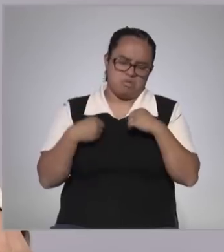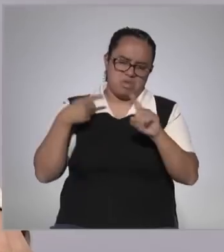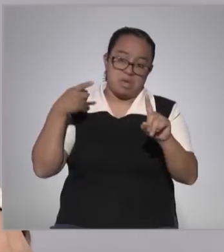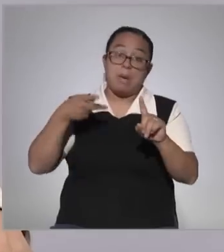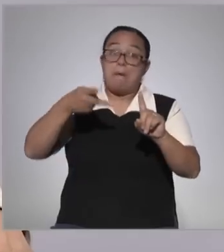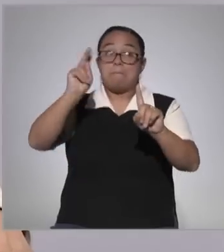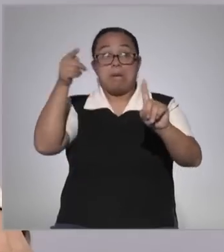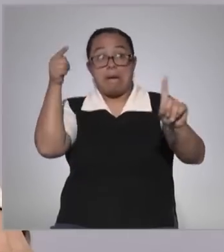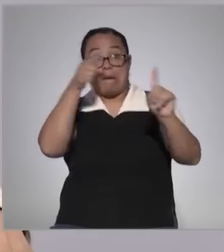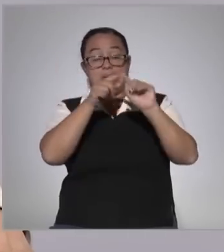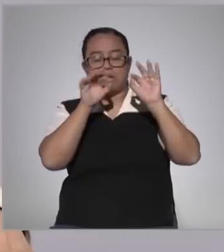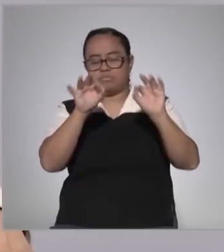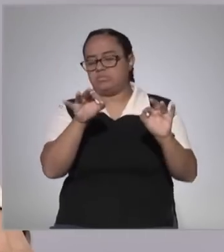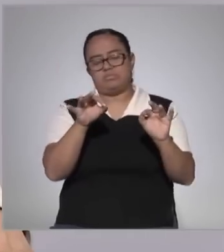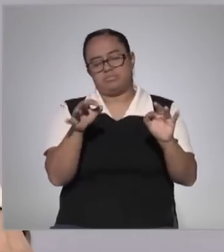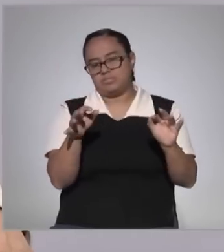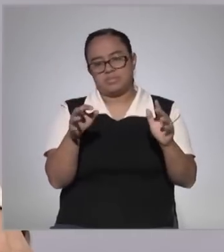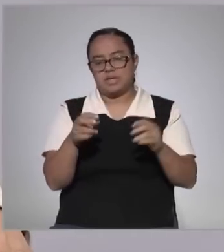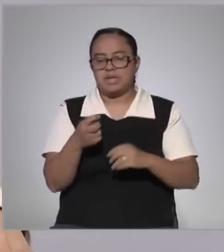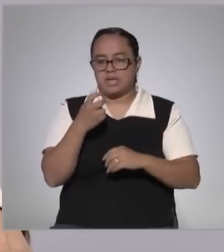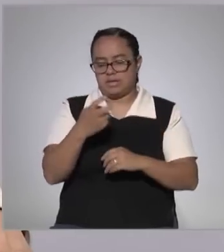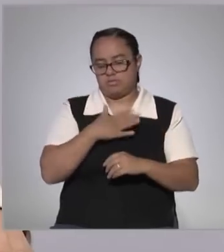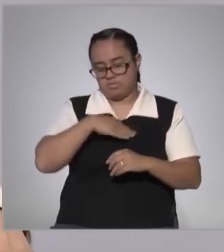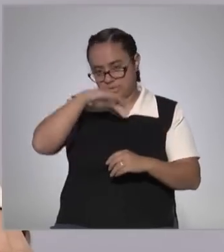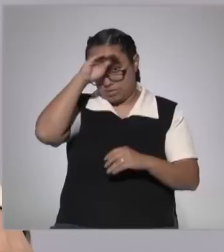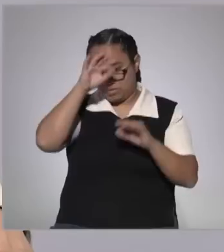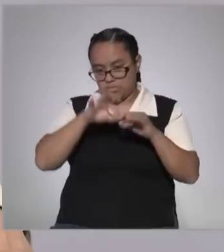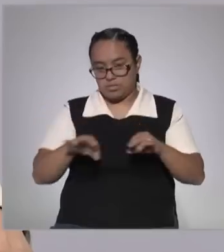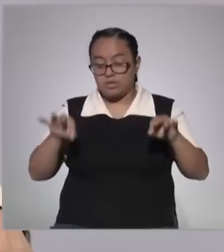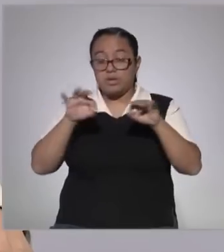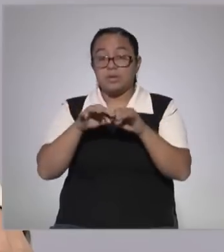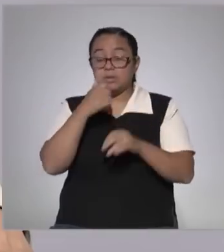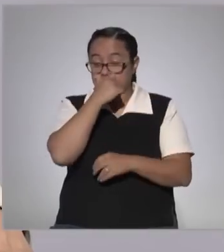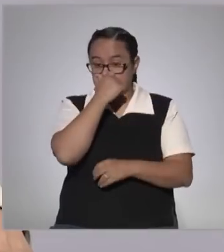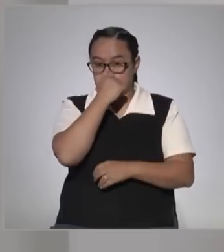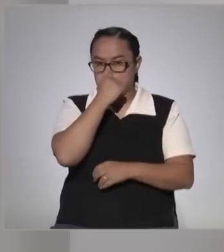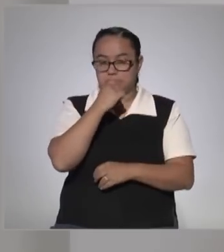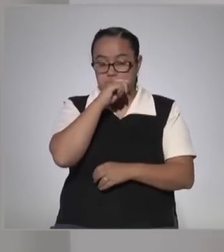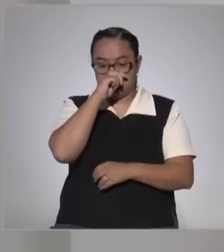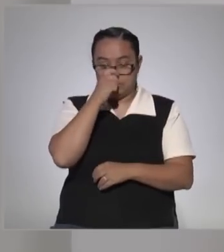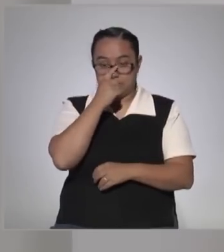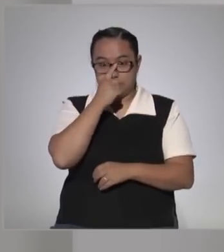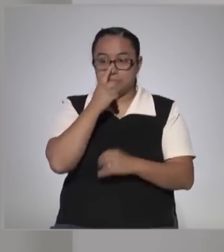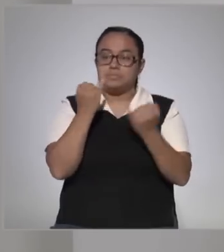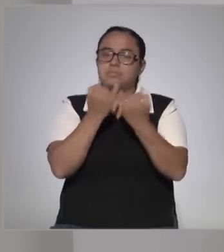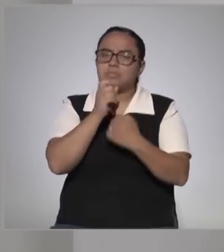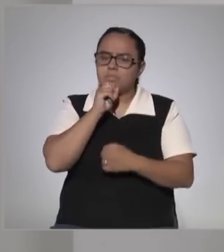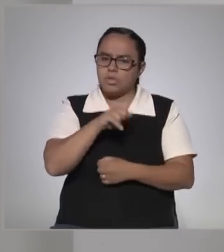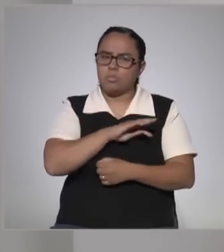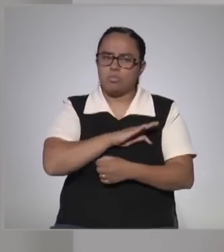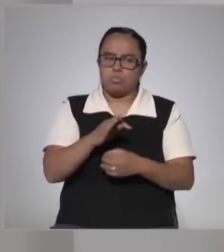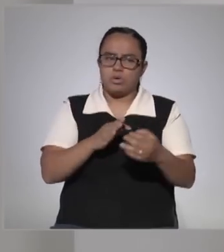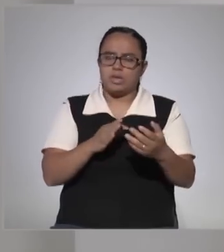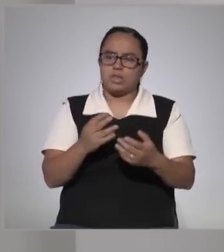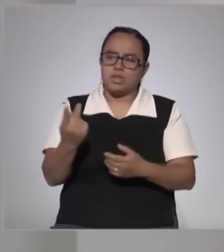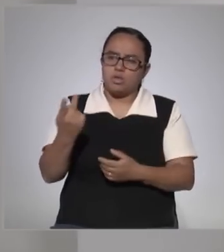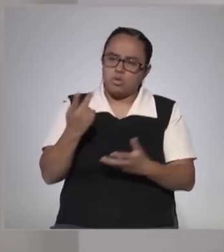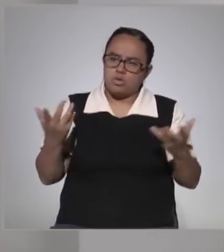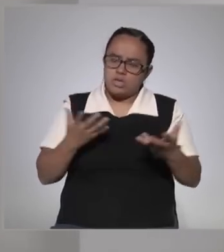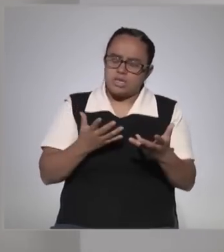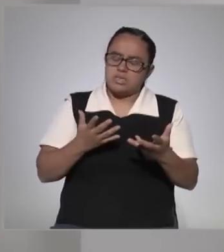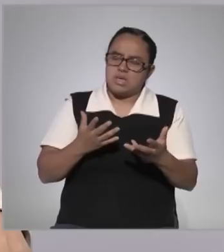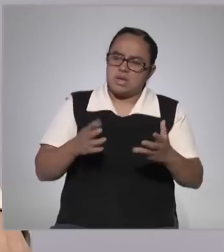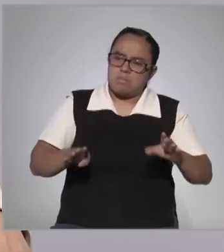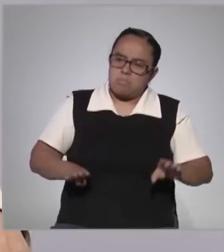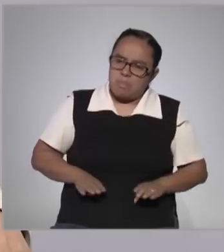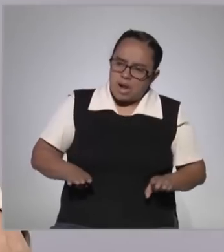que también es algo importante. También creo que para poder acceder a tener una pareja,